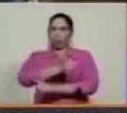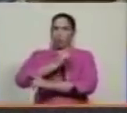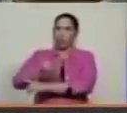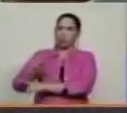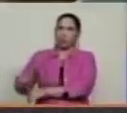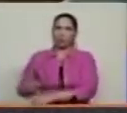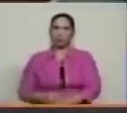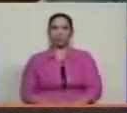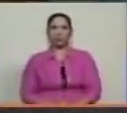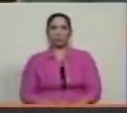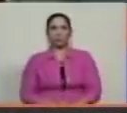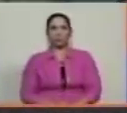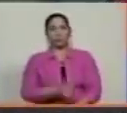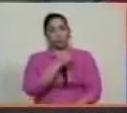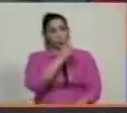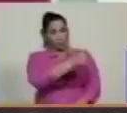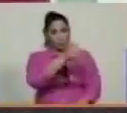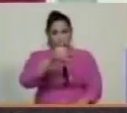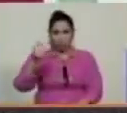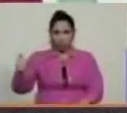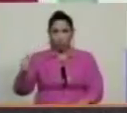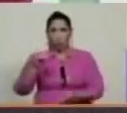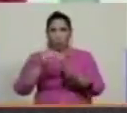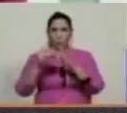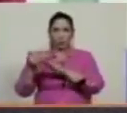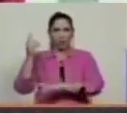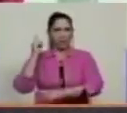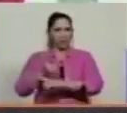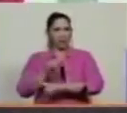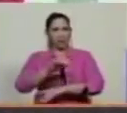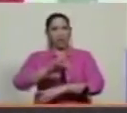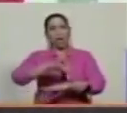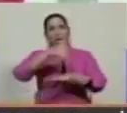Y cada una de esas comunidades debe tener un jefe o una jefa.